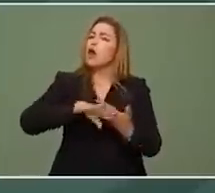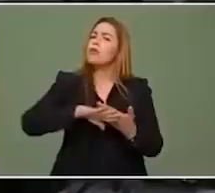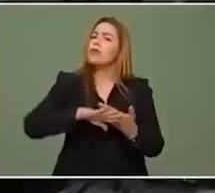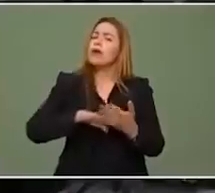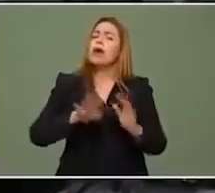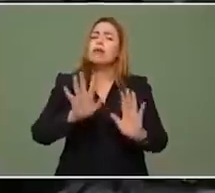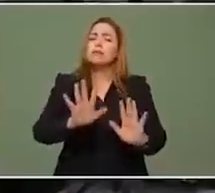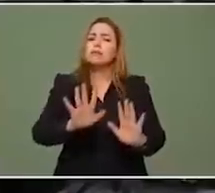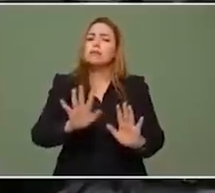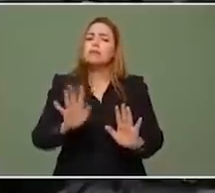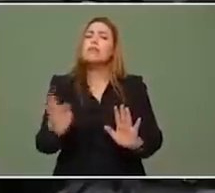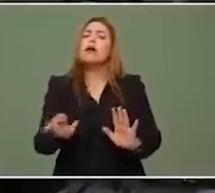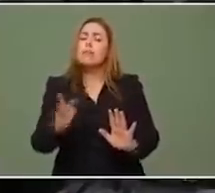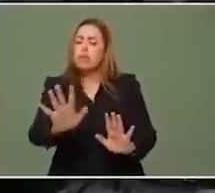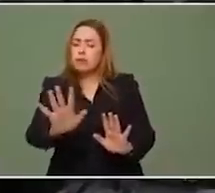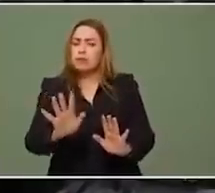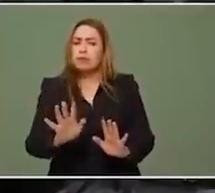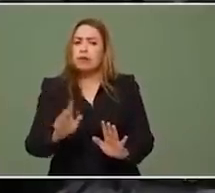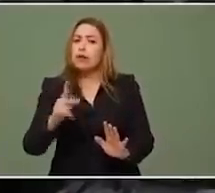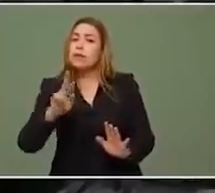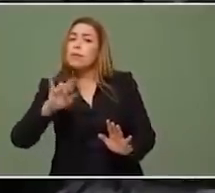la mala mitad